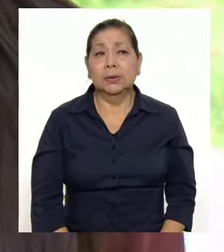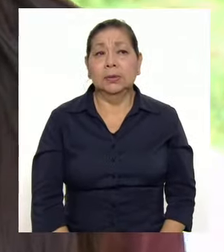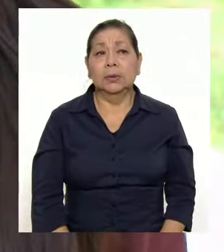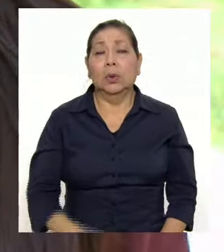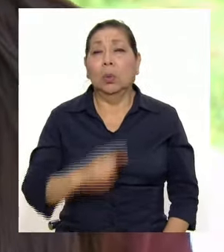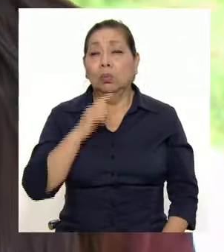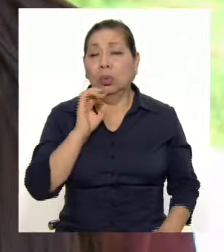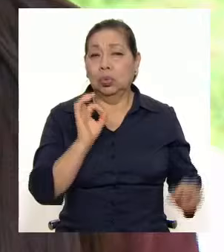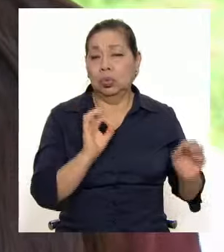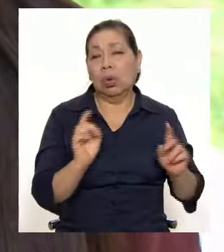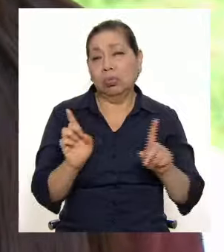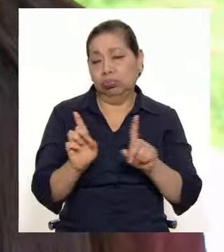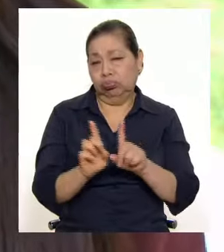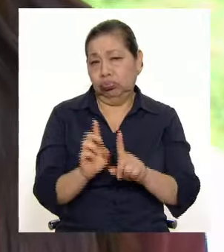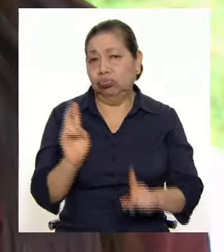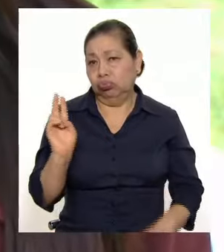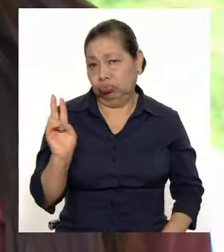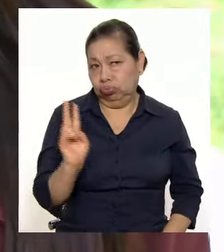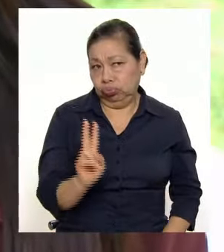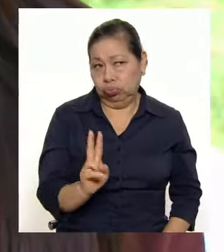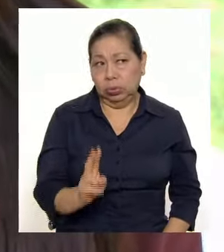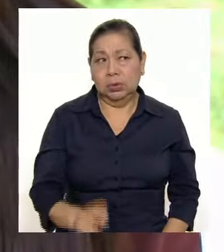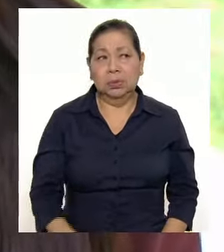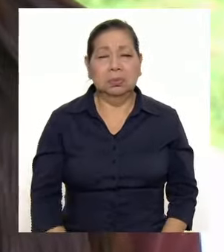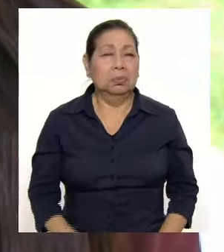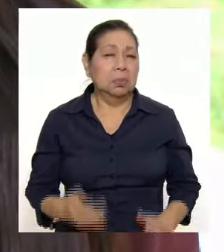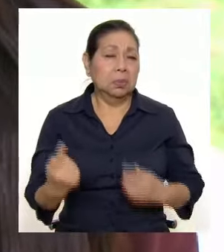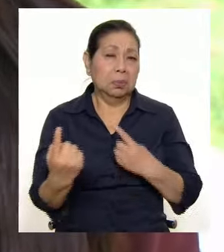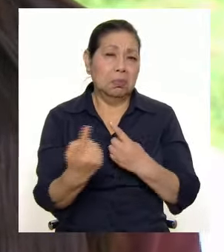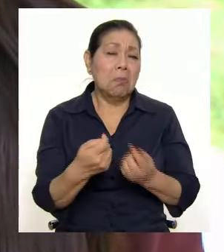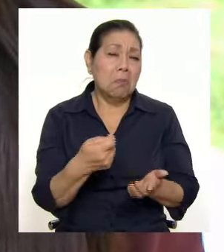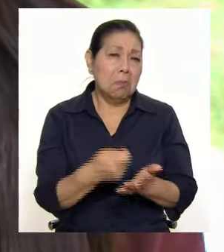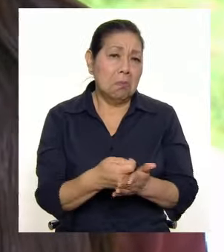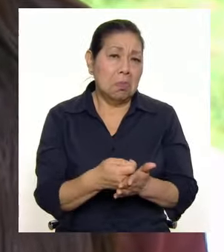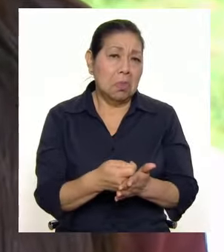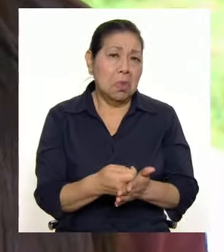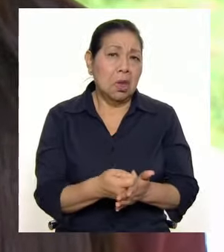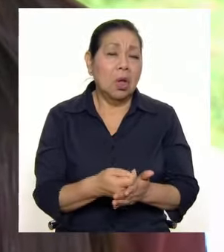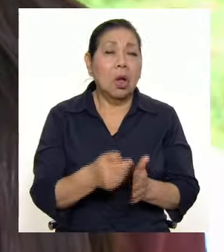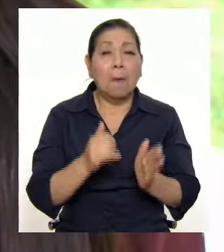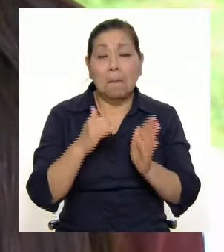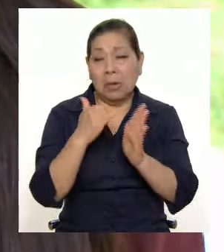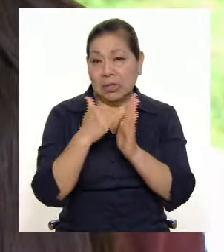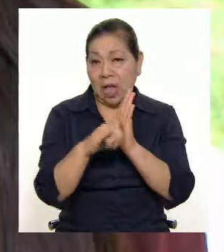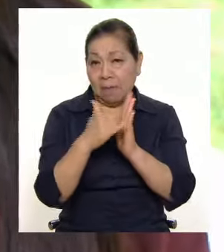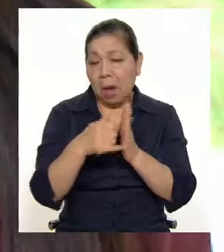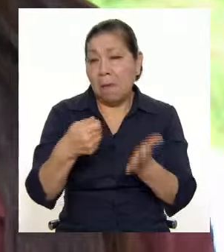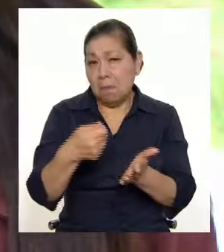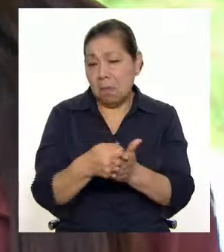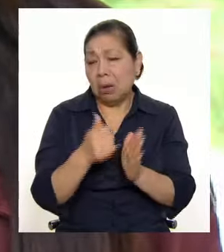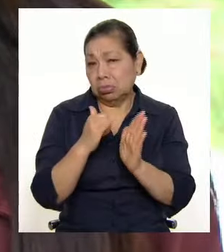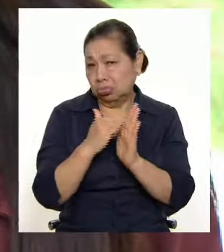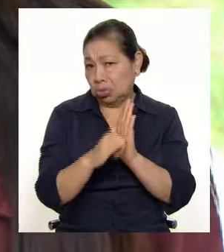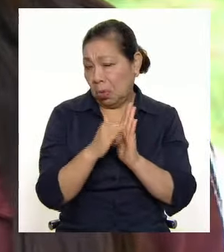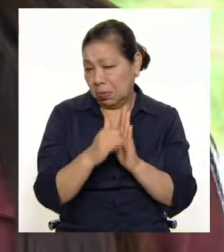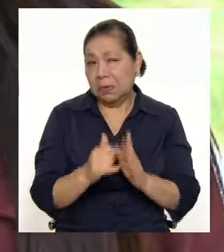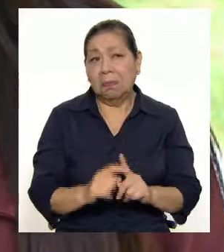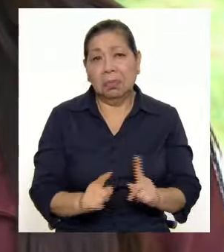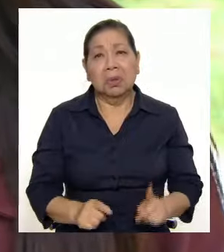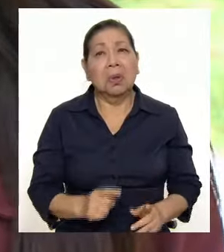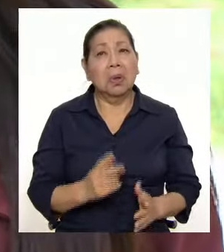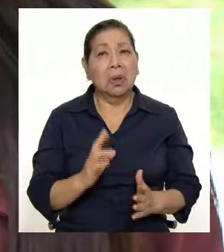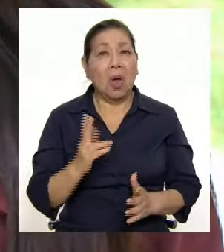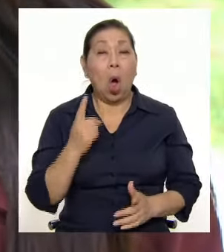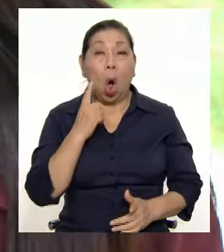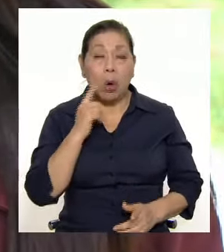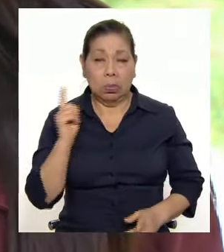Una señorita, su pareja. Ella se acerca y paga la habitación con yape, ¿no? Entonces, a media hora